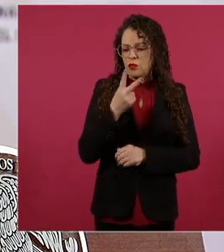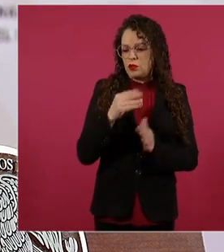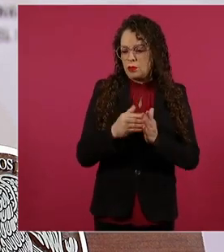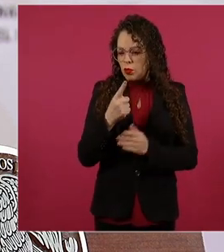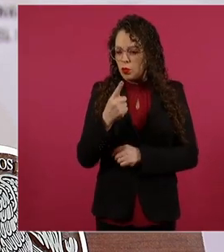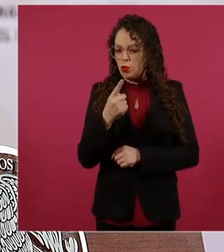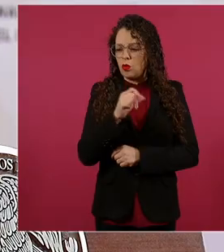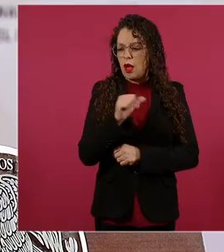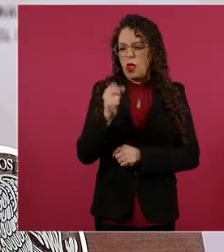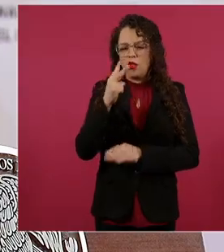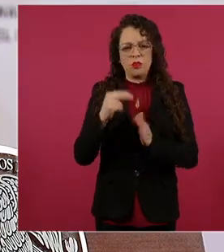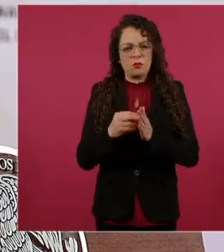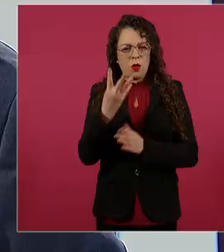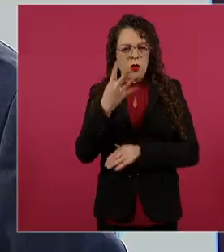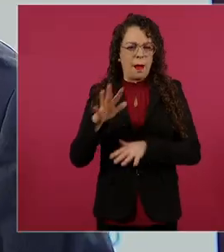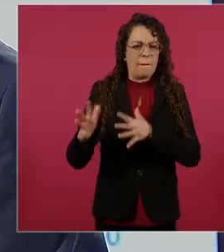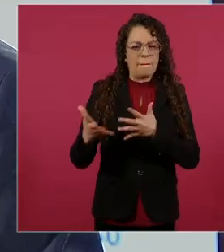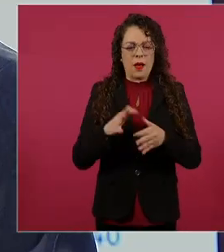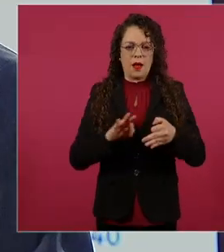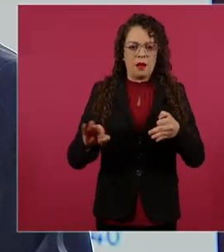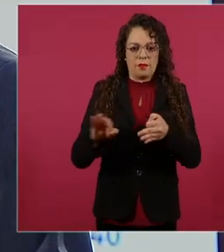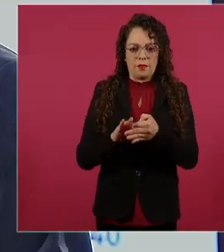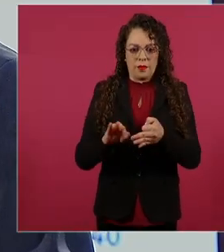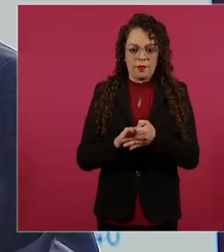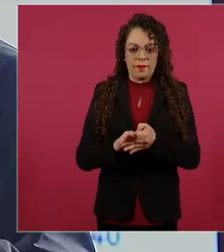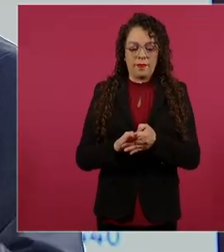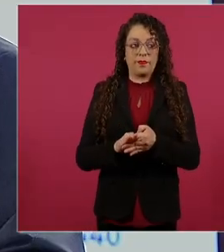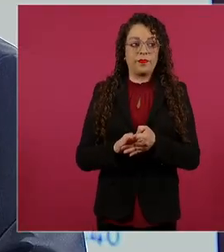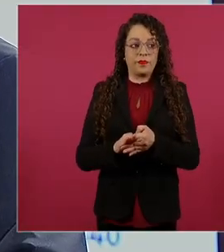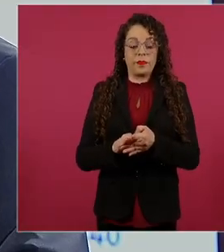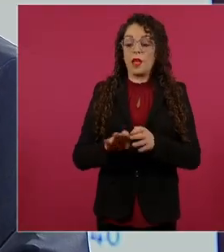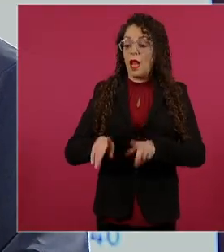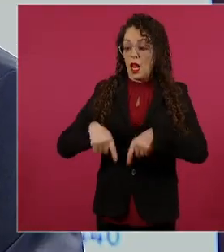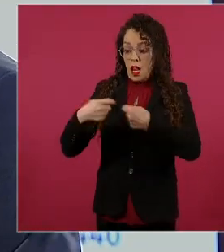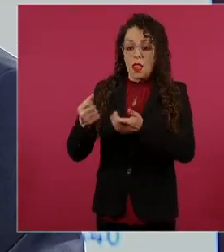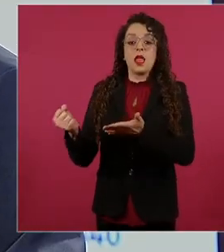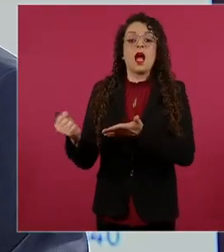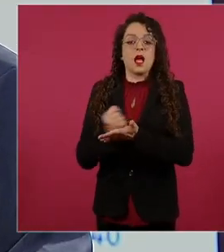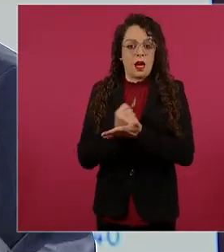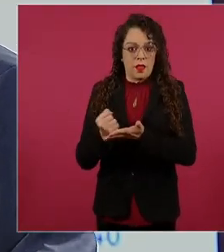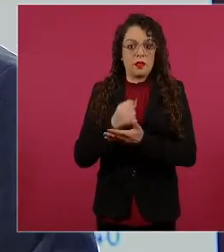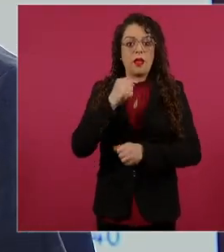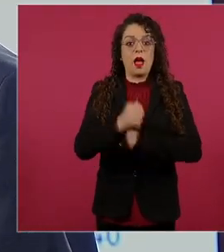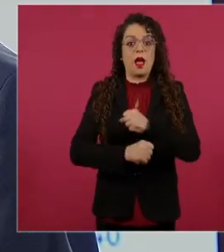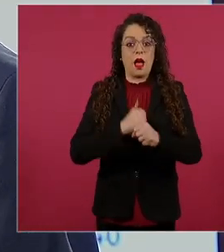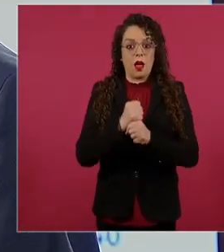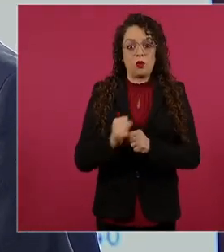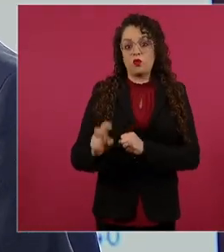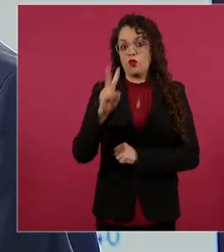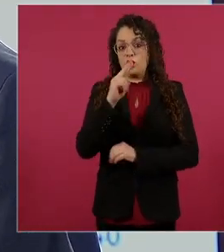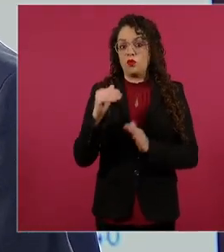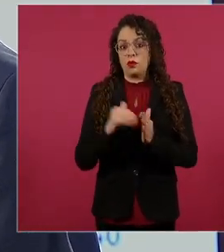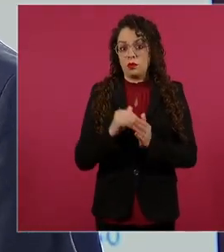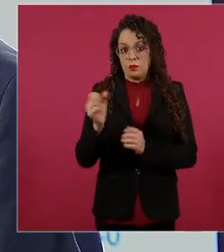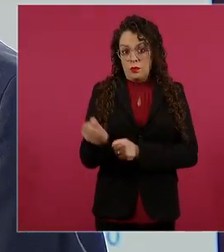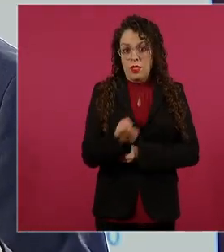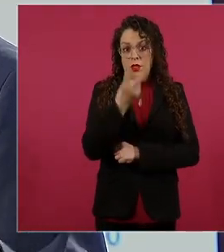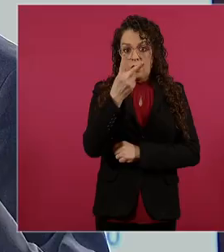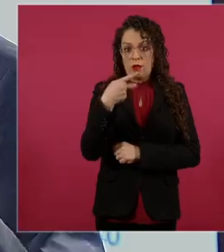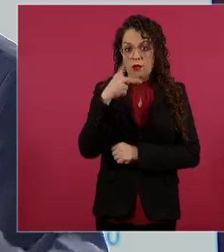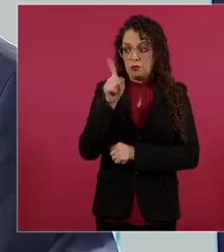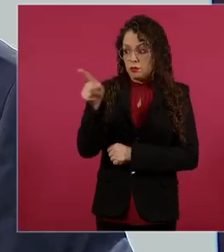que hemos, bueno, ya también apoyado que vamos hoy en día, les dieron un crédito en el 2002 y hoy en día el terreno sigue baldío. Entonces,